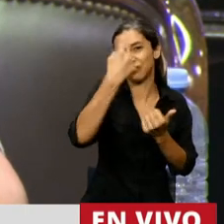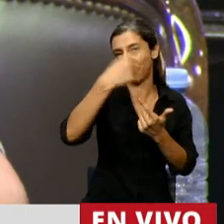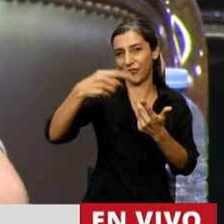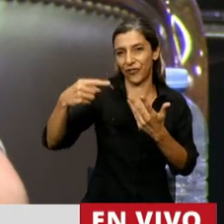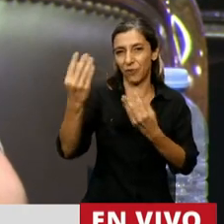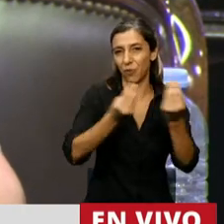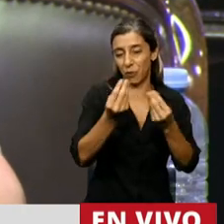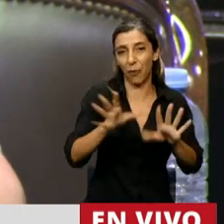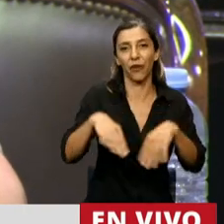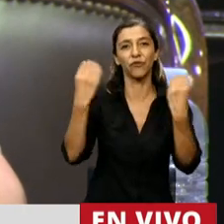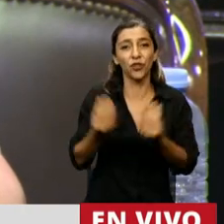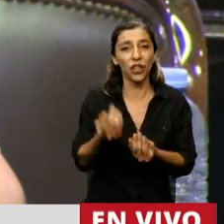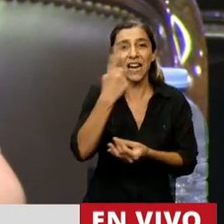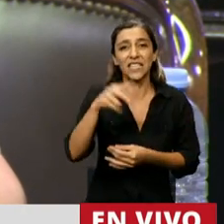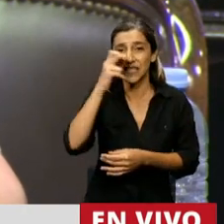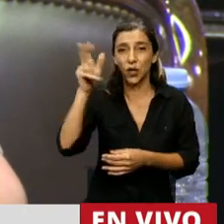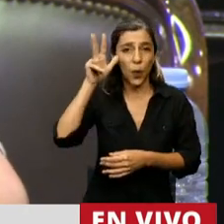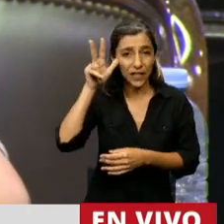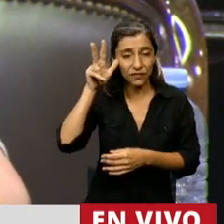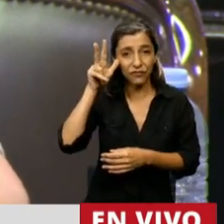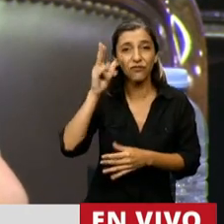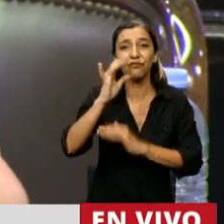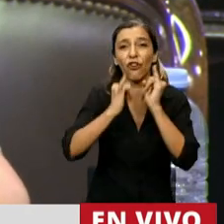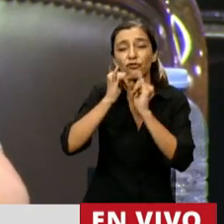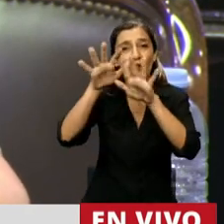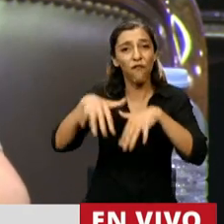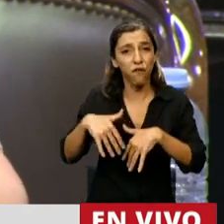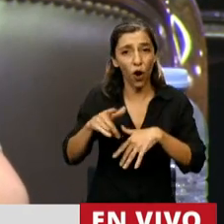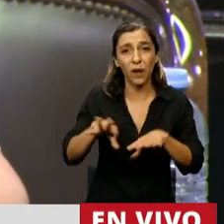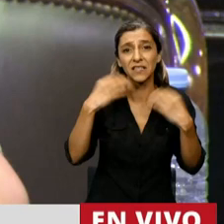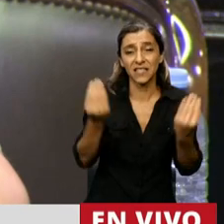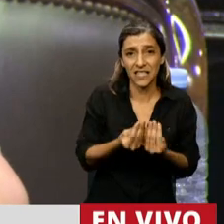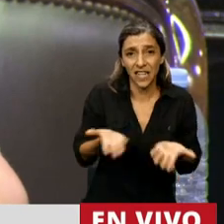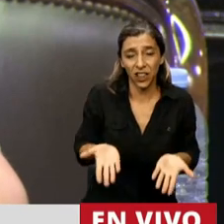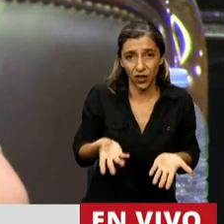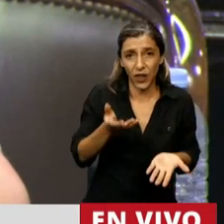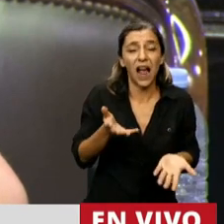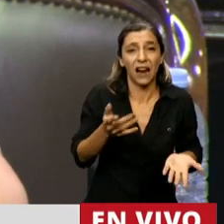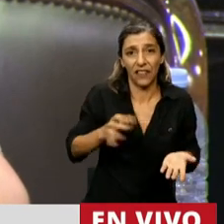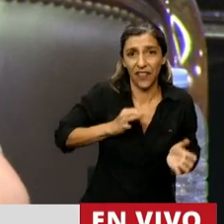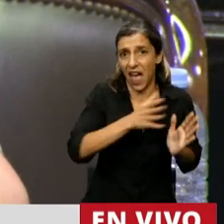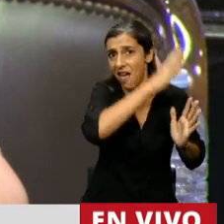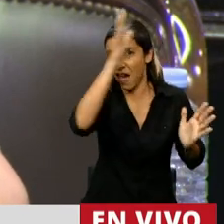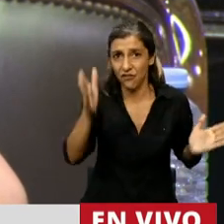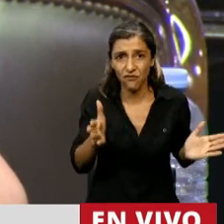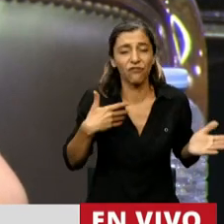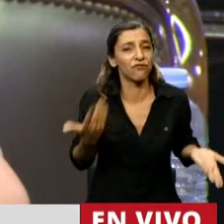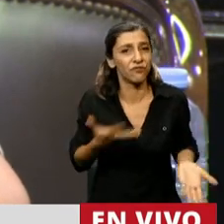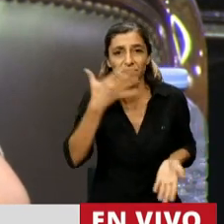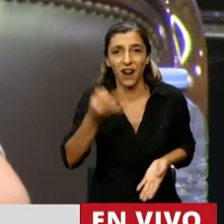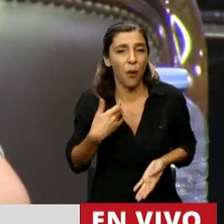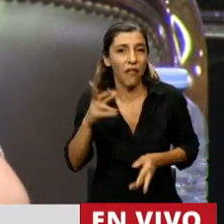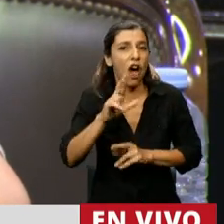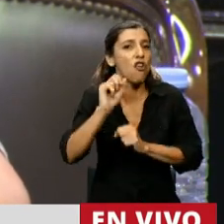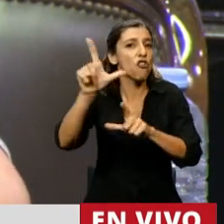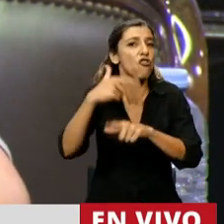Llevamos 128 informes en estos 25 años, pero ¿saben qué? Hay un marcado déficit respecto al rol institucional que tiene la figura